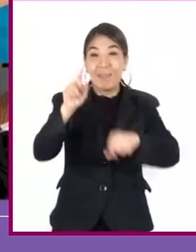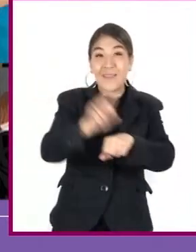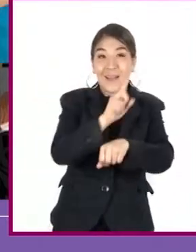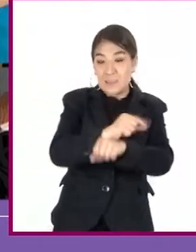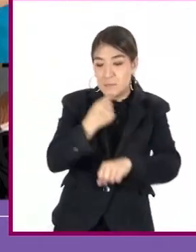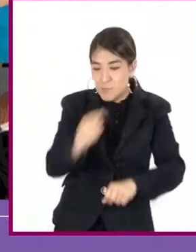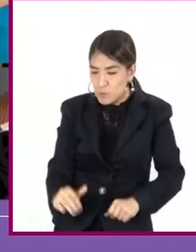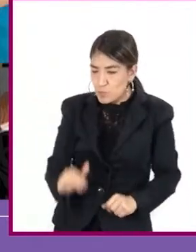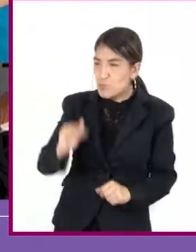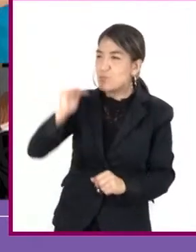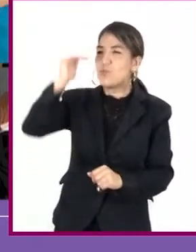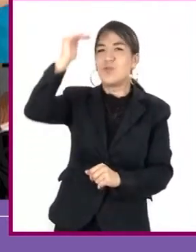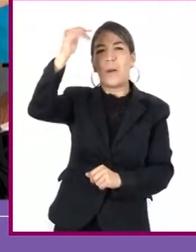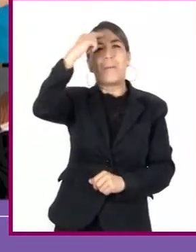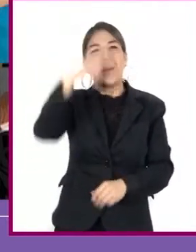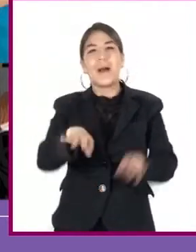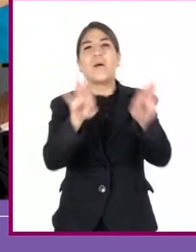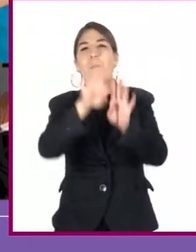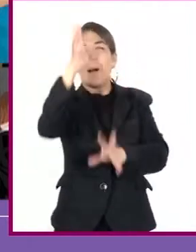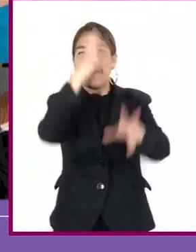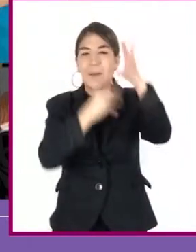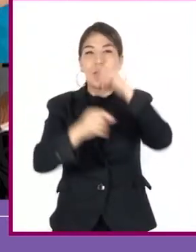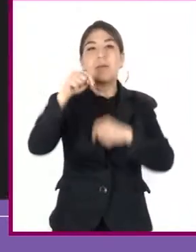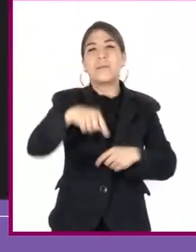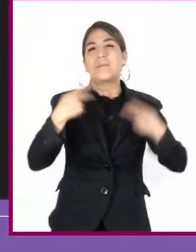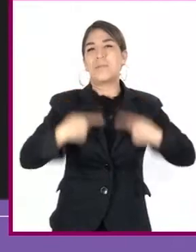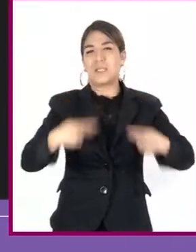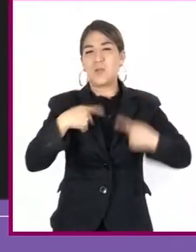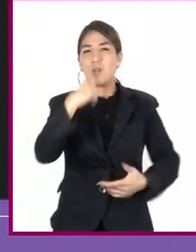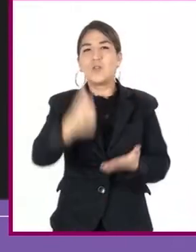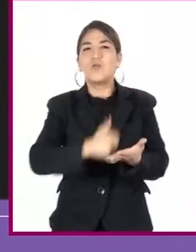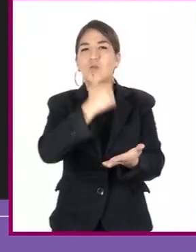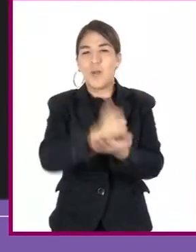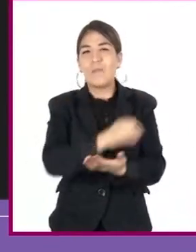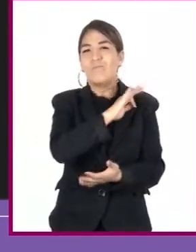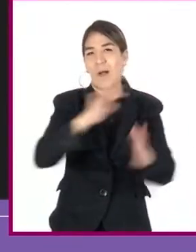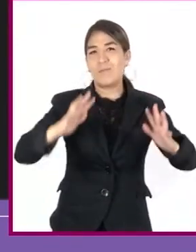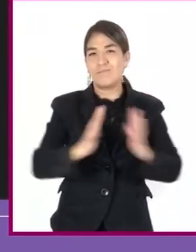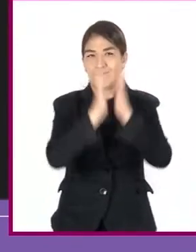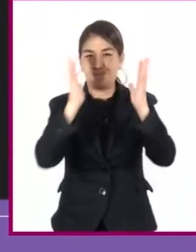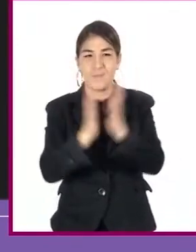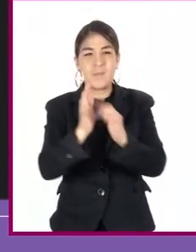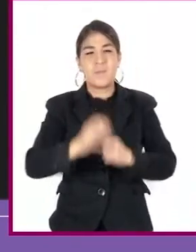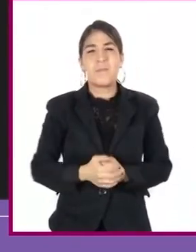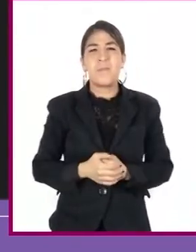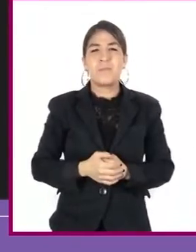como ciudadanos participativos. Hace